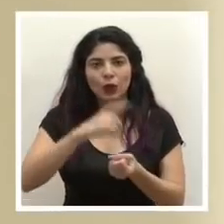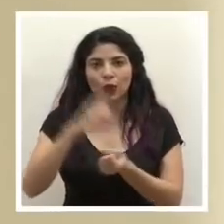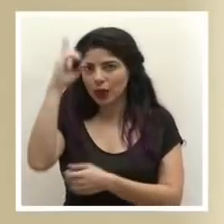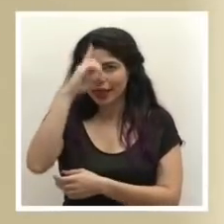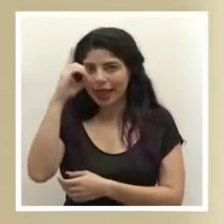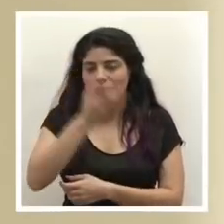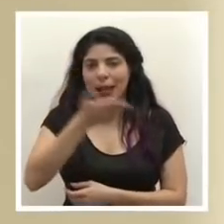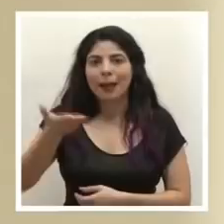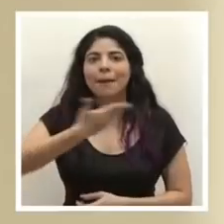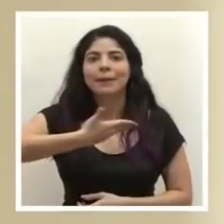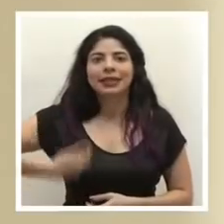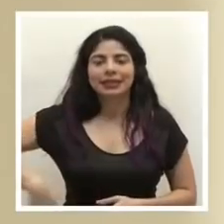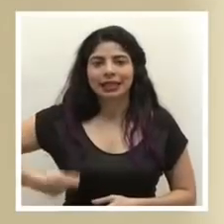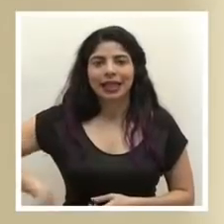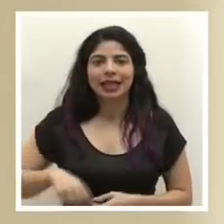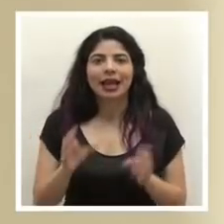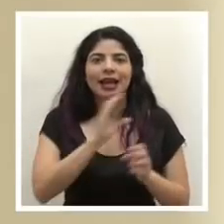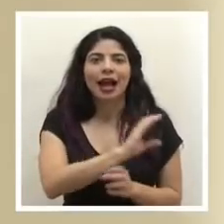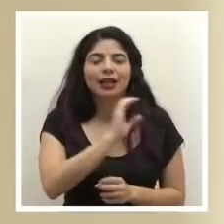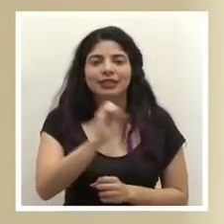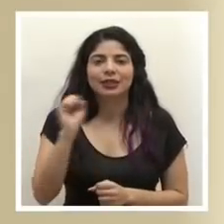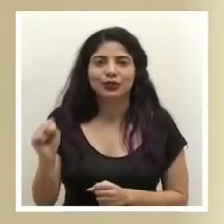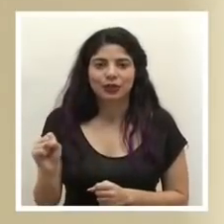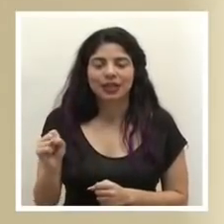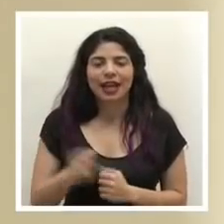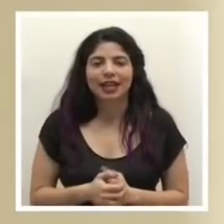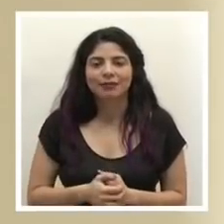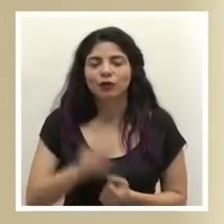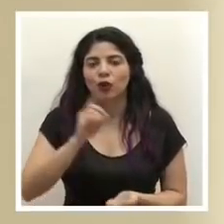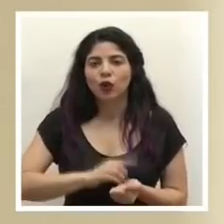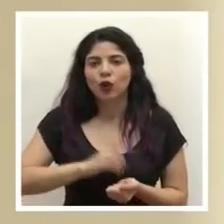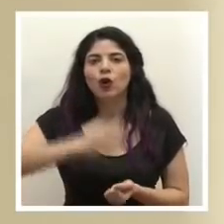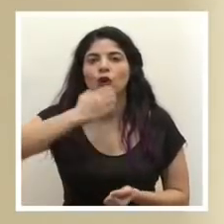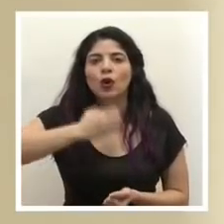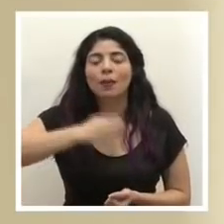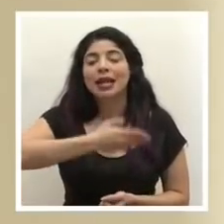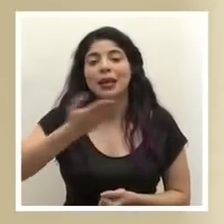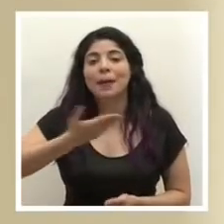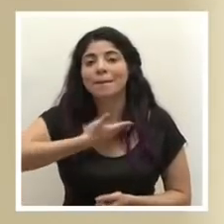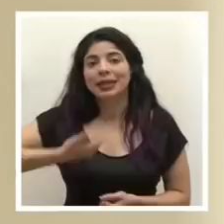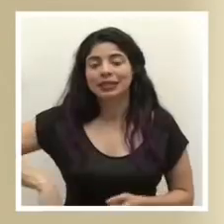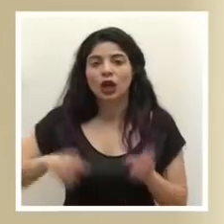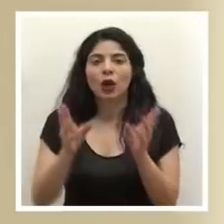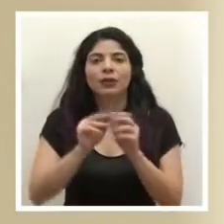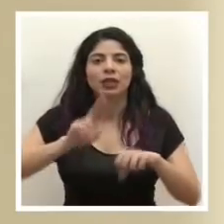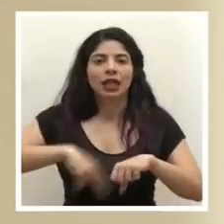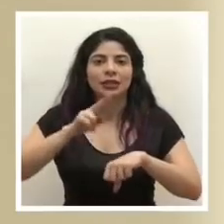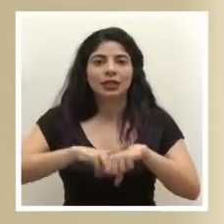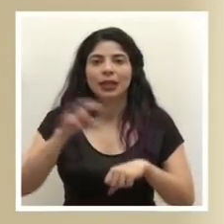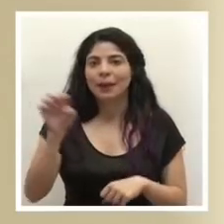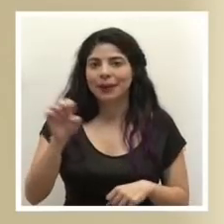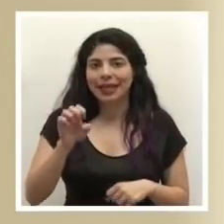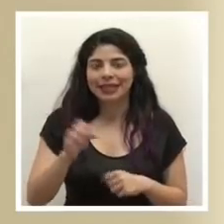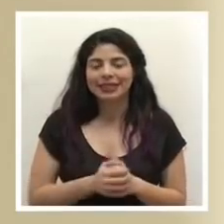Salas al presidente ejecutivo de la caja costarricense de seguro social el doctor Román Macaya y el presidente de la comisión nacional de